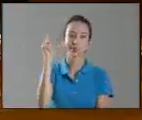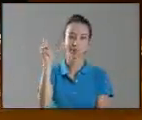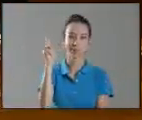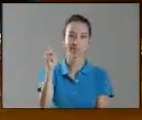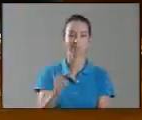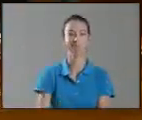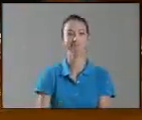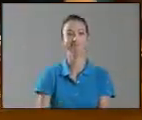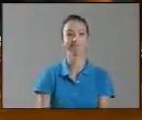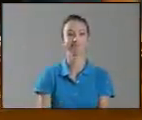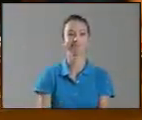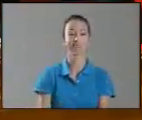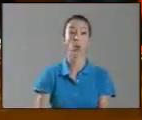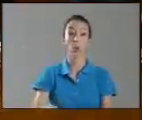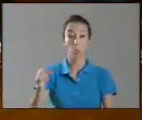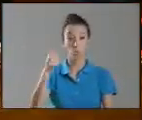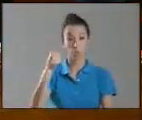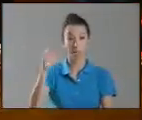Gloria a Dios.